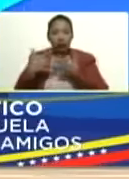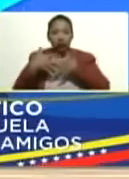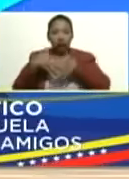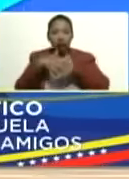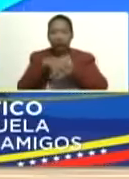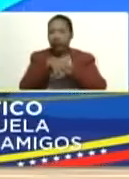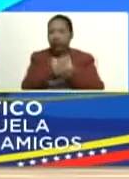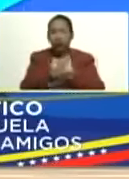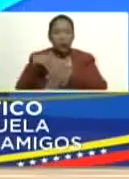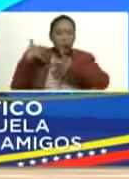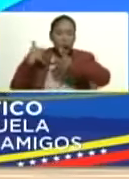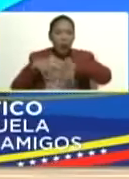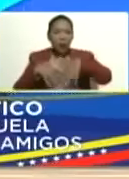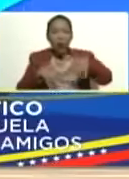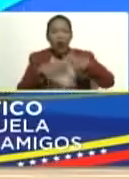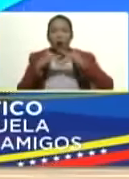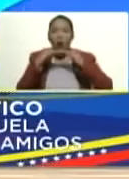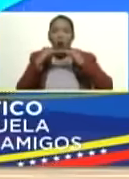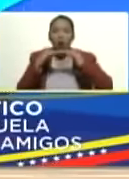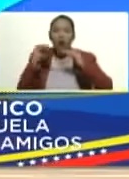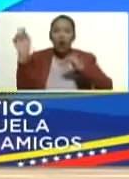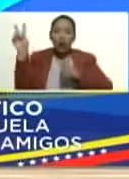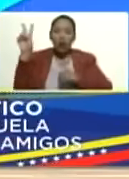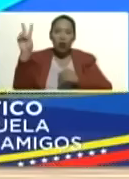ejército del llano venezolano,